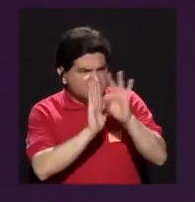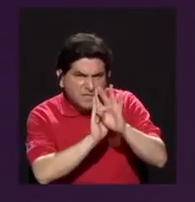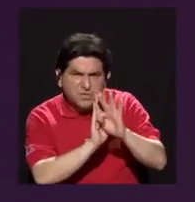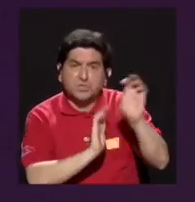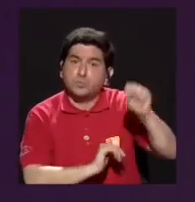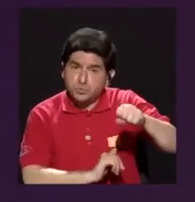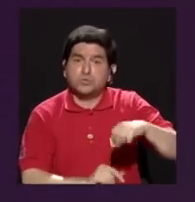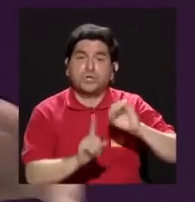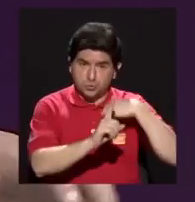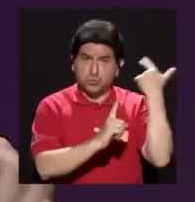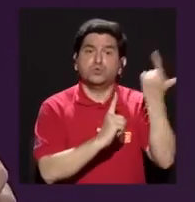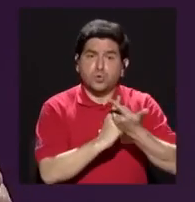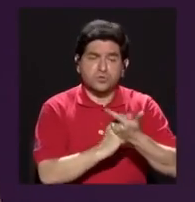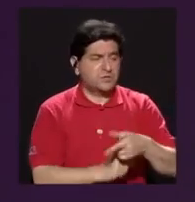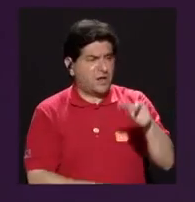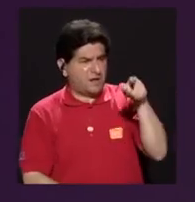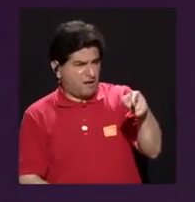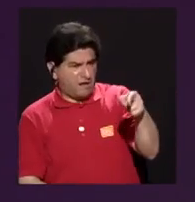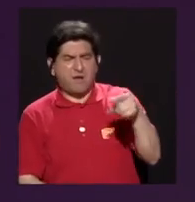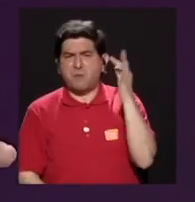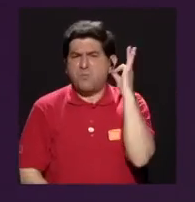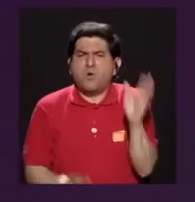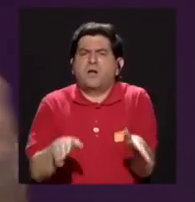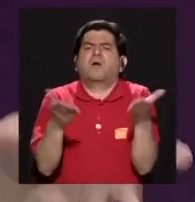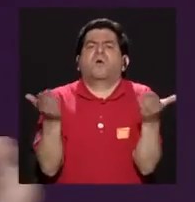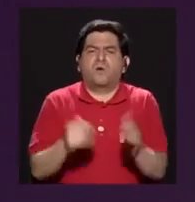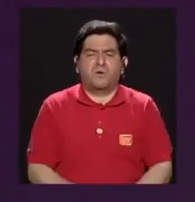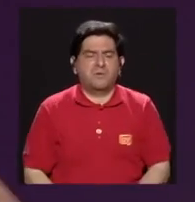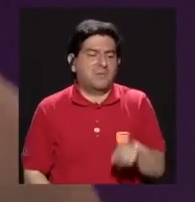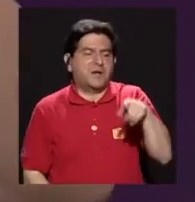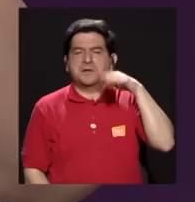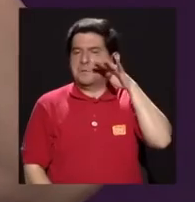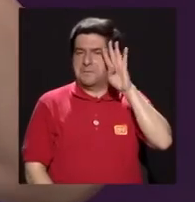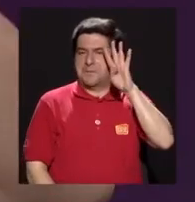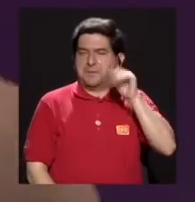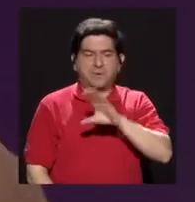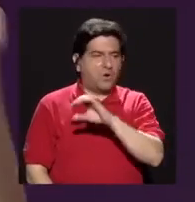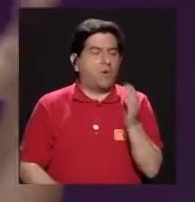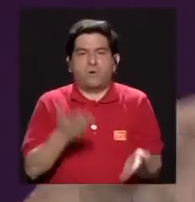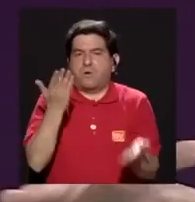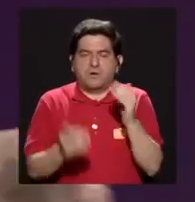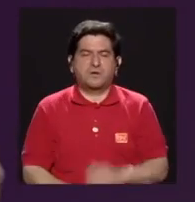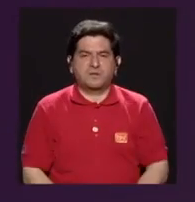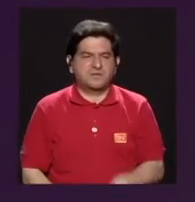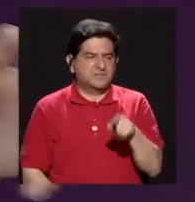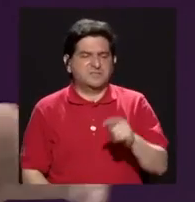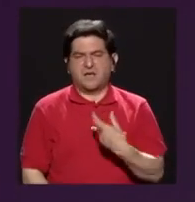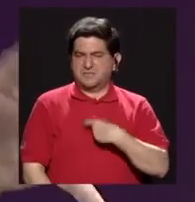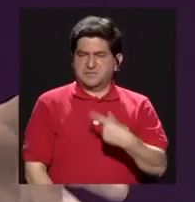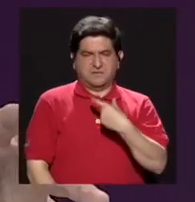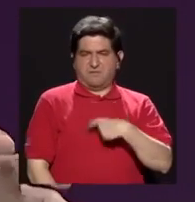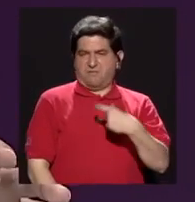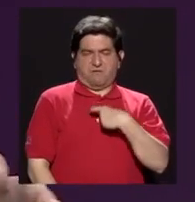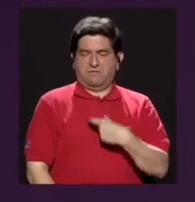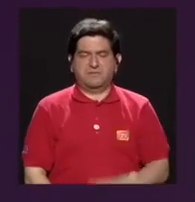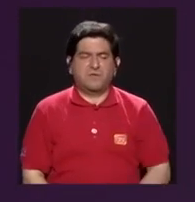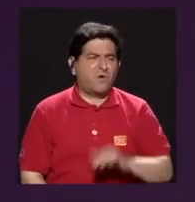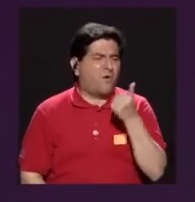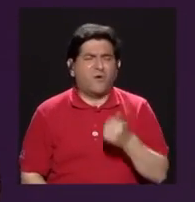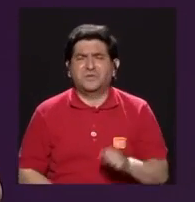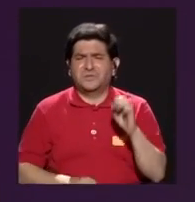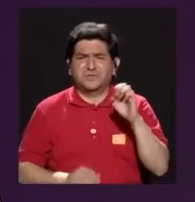verdad sobre cómo somos las mujeres vanidosas o por ejemplo caprichosas entre otros estereotipos